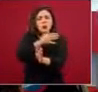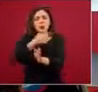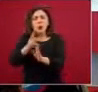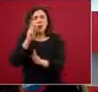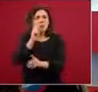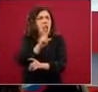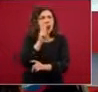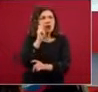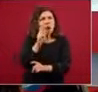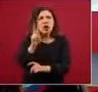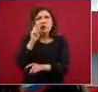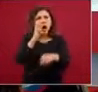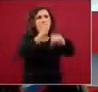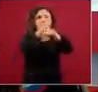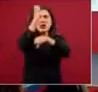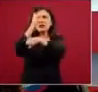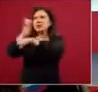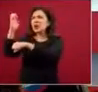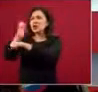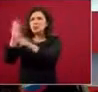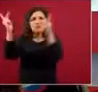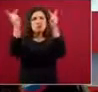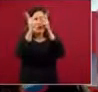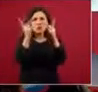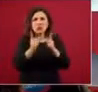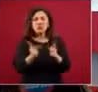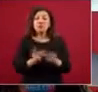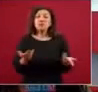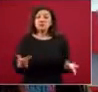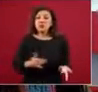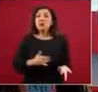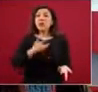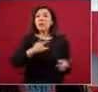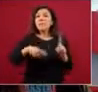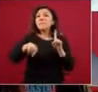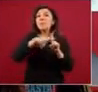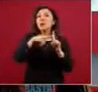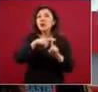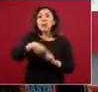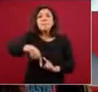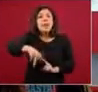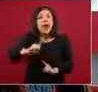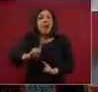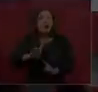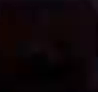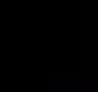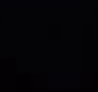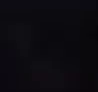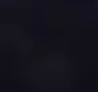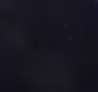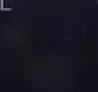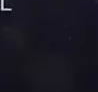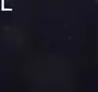estado observando en las entidades federativas y es alentador, pero mantengámonos expectantes.